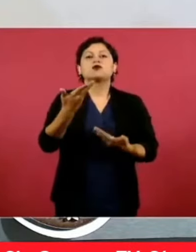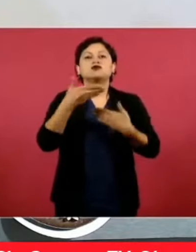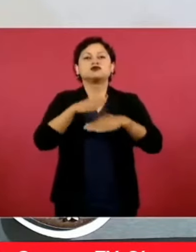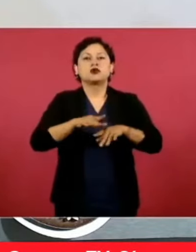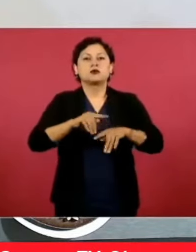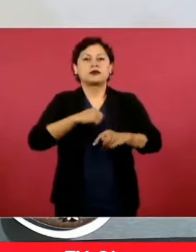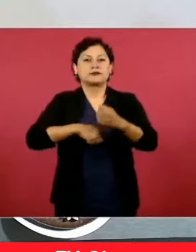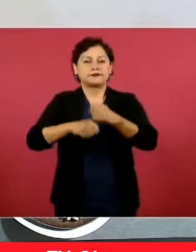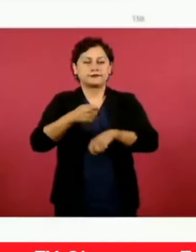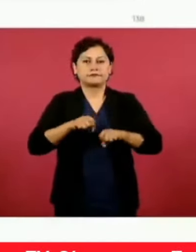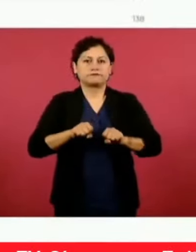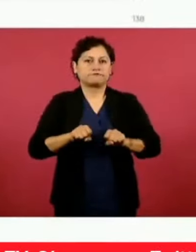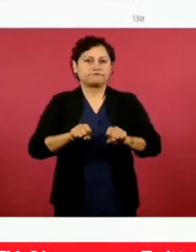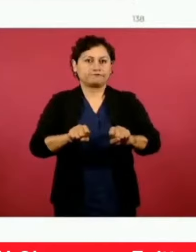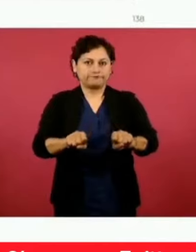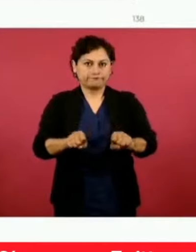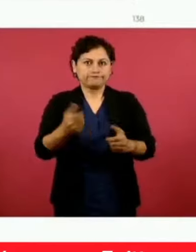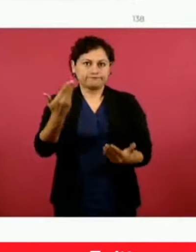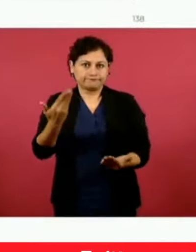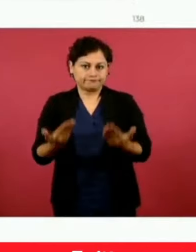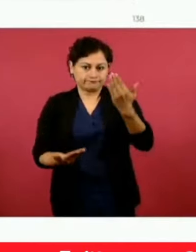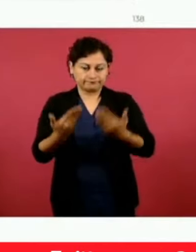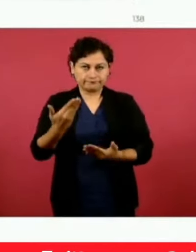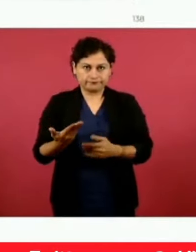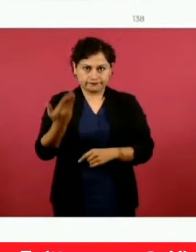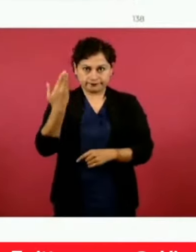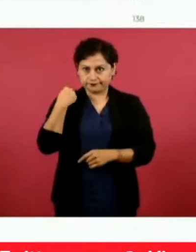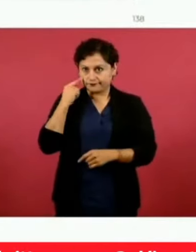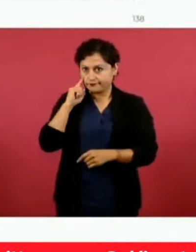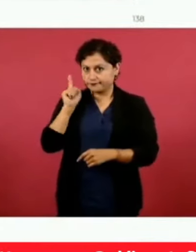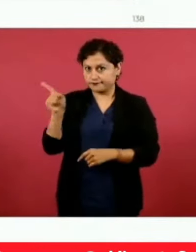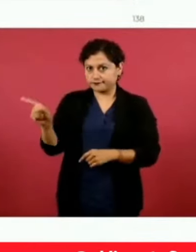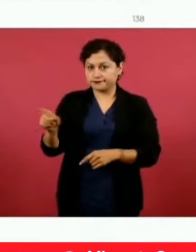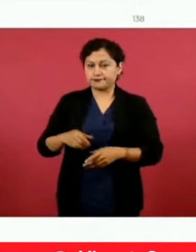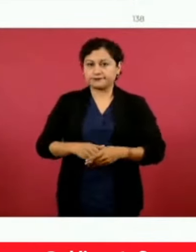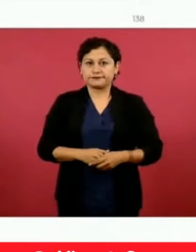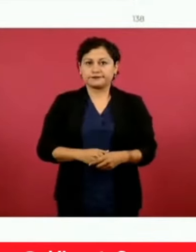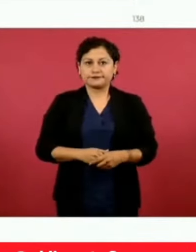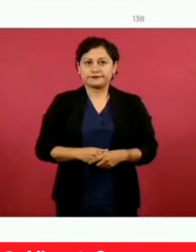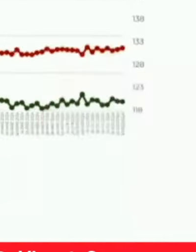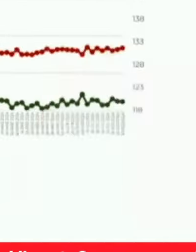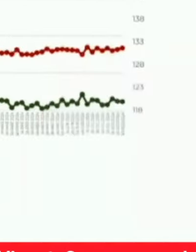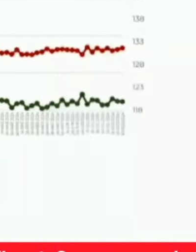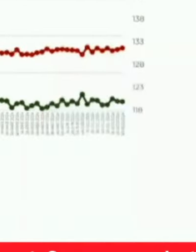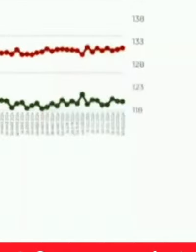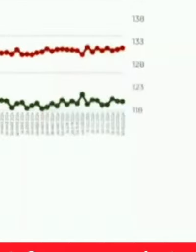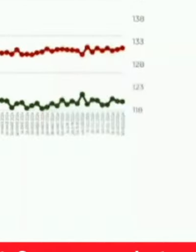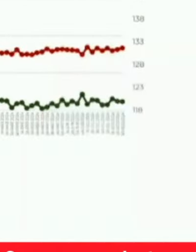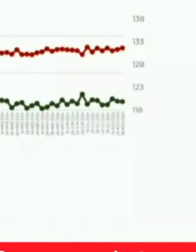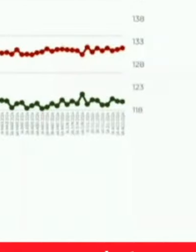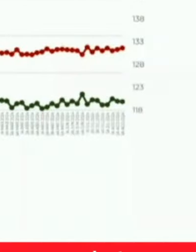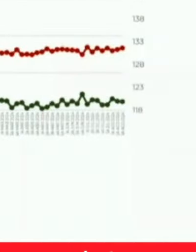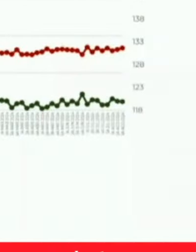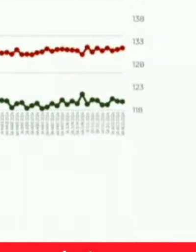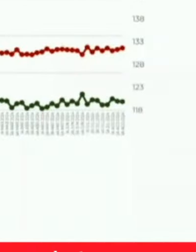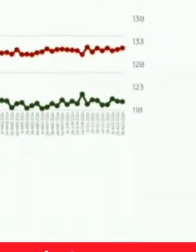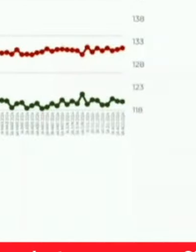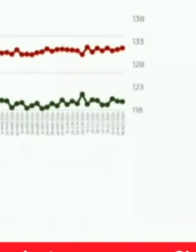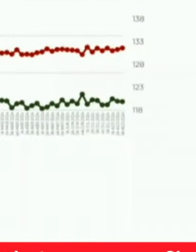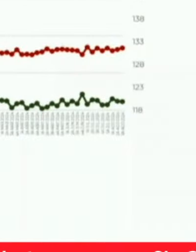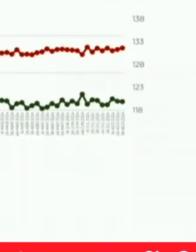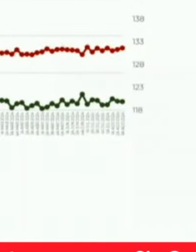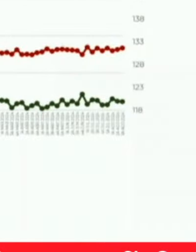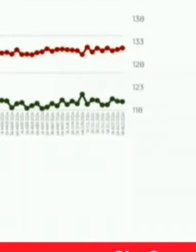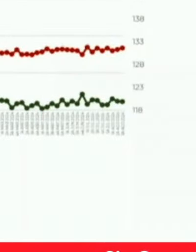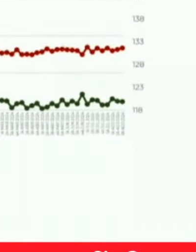lo hemos comentado en las últimas 3-4 semanas, como pueden ver también en la gráfica, el índice nacional de precios al consumidor finalmente llegó a un tope